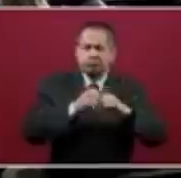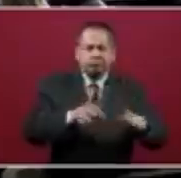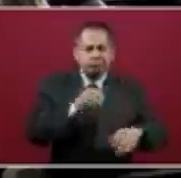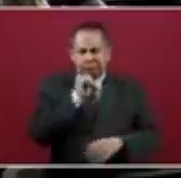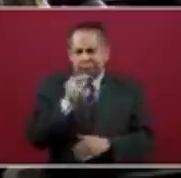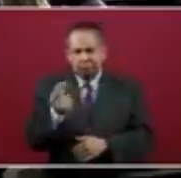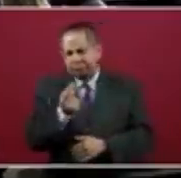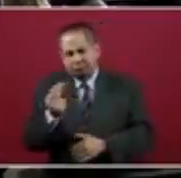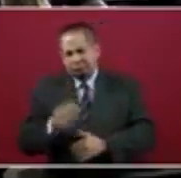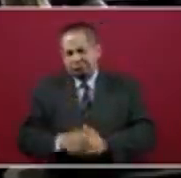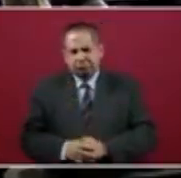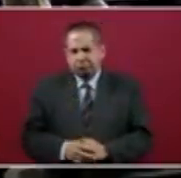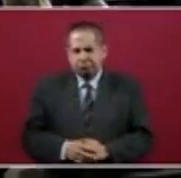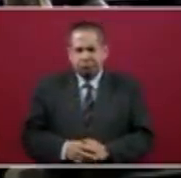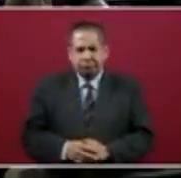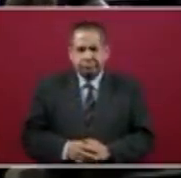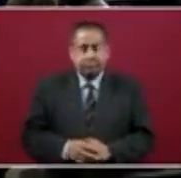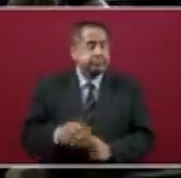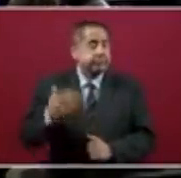Anteriormente